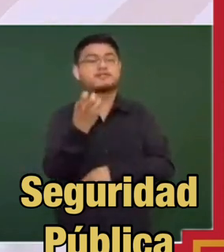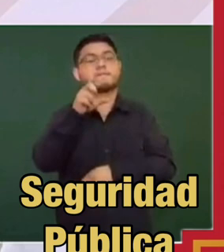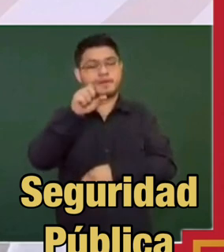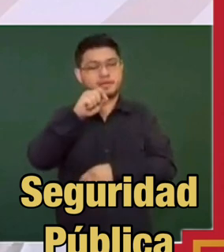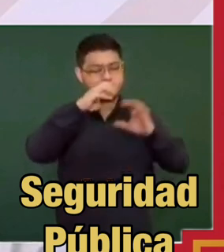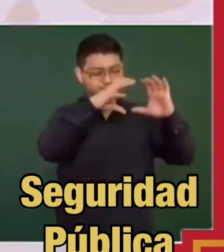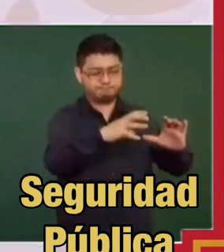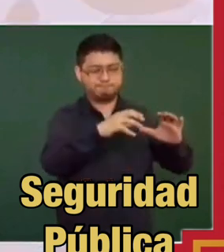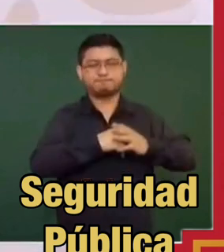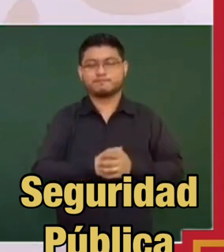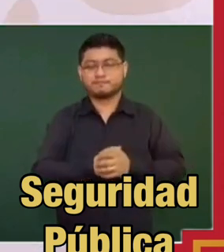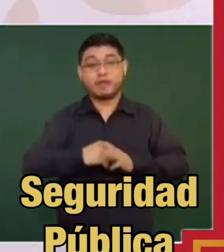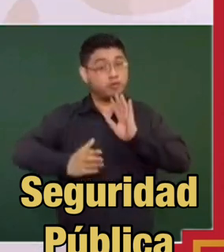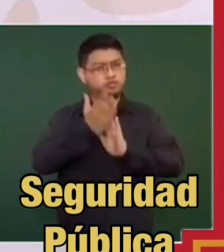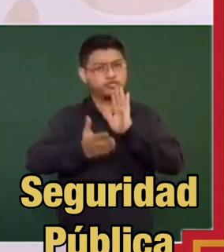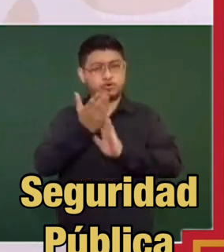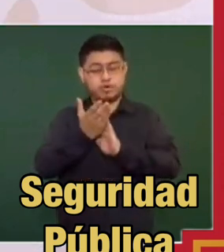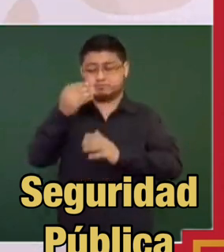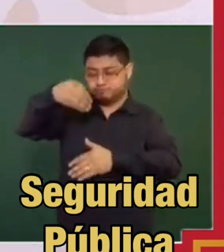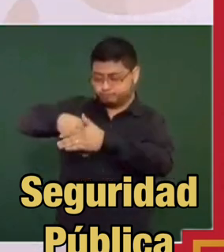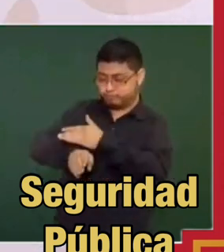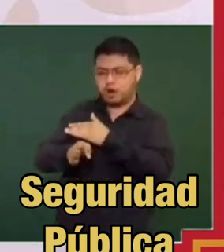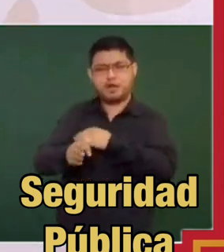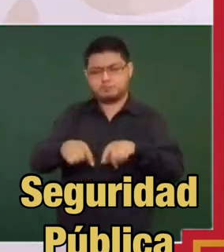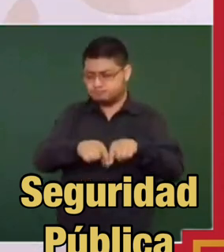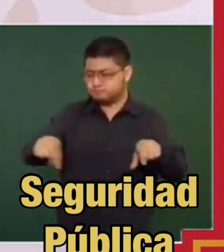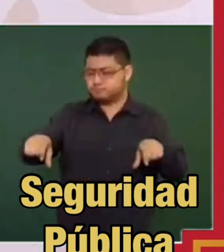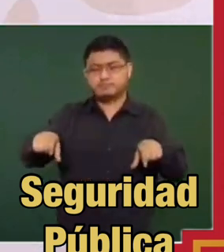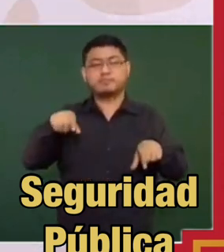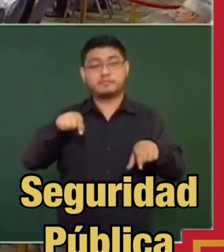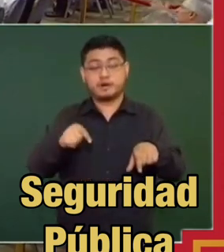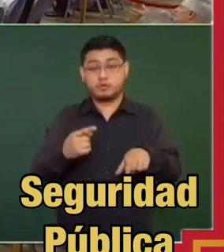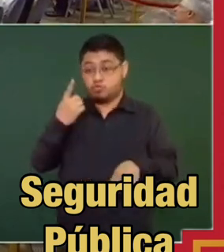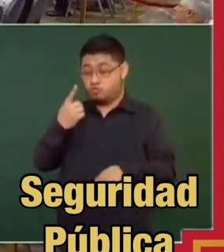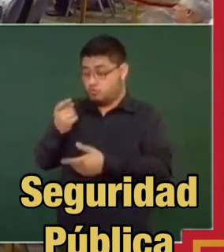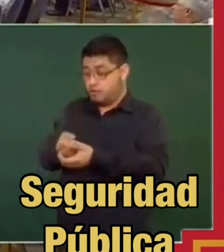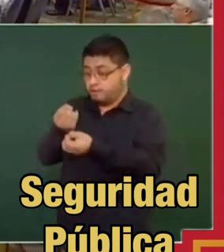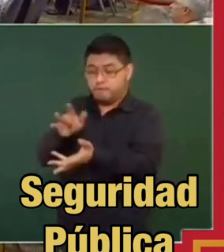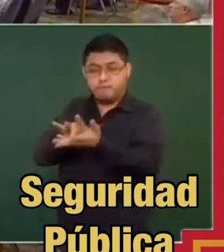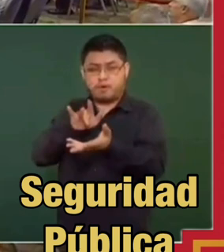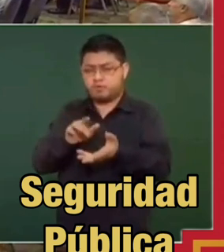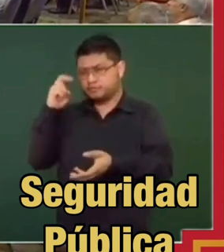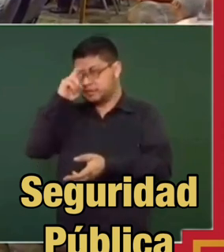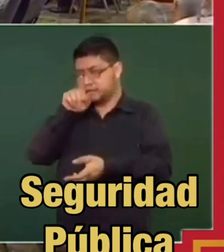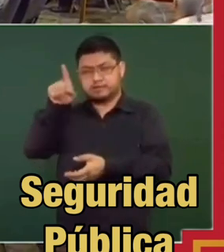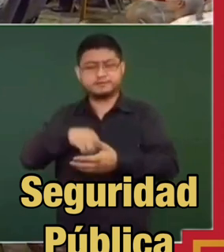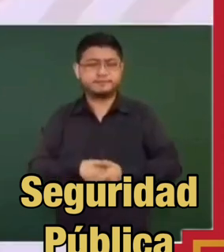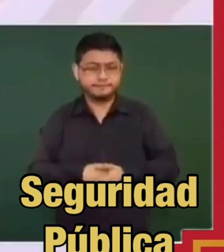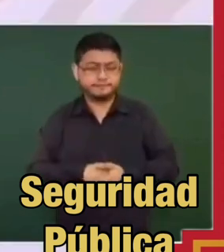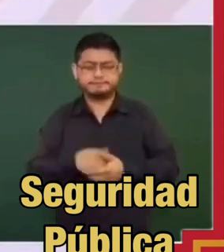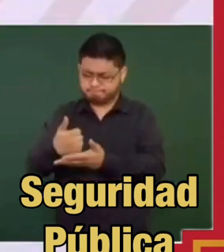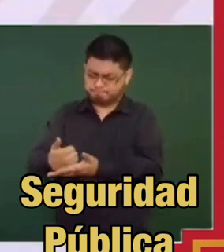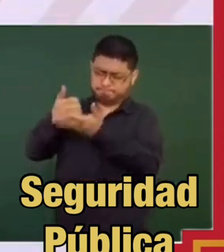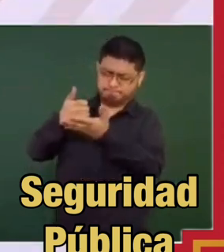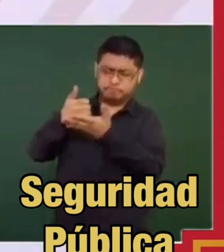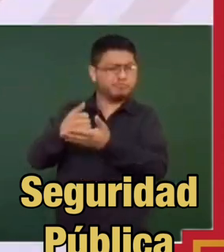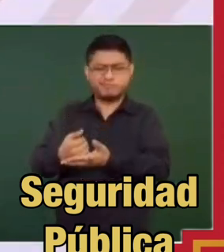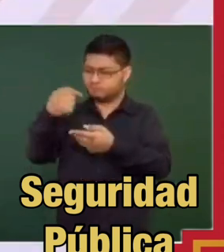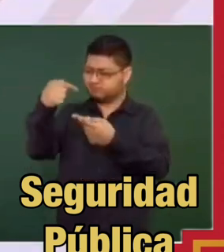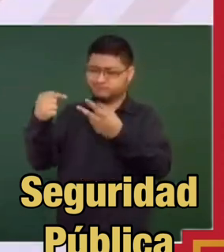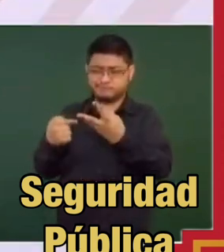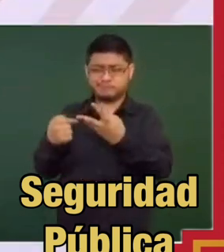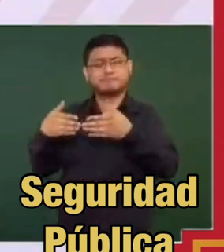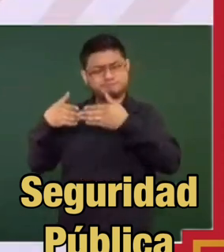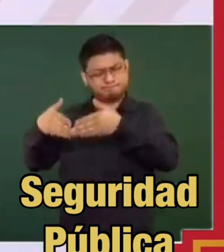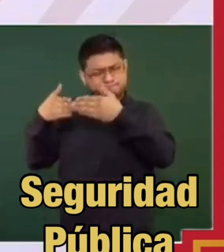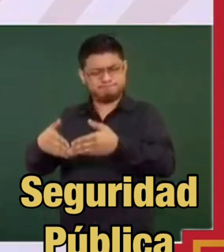cuarteles, en la construcción de acueductos, canales y un distrito de riego en Nayarit. Nos han ayudado mucho, tanto la Marina